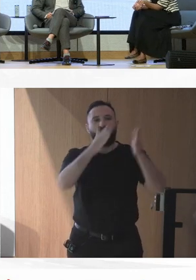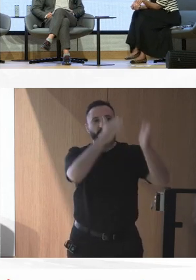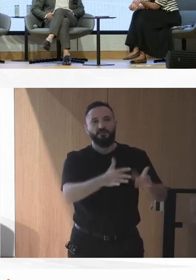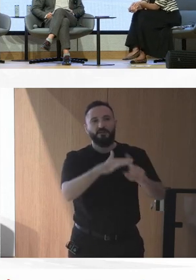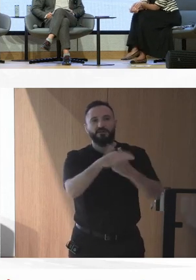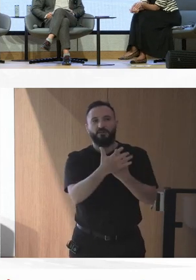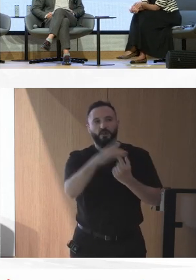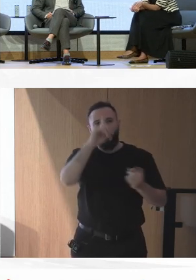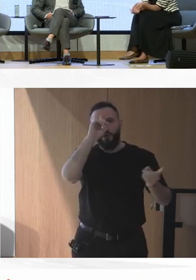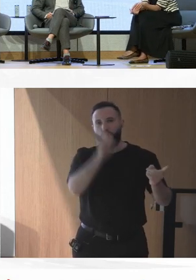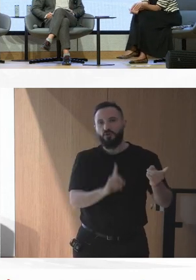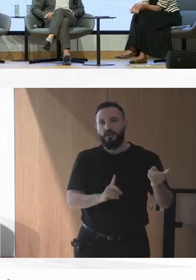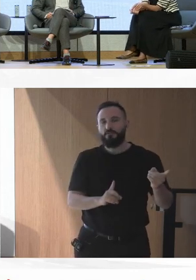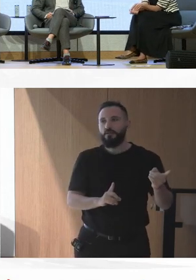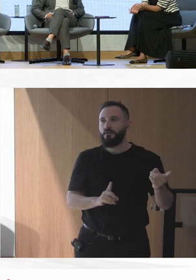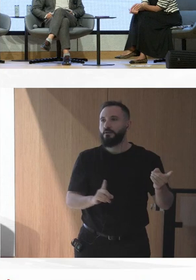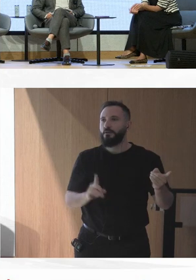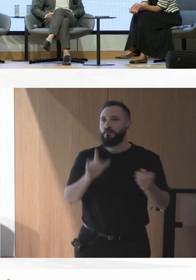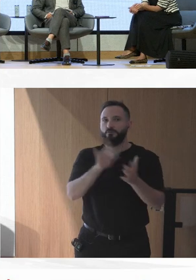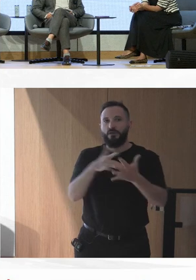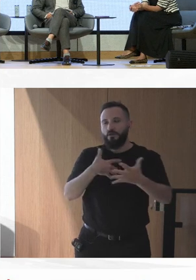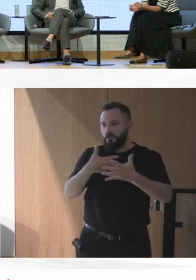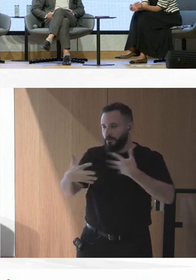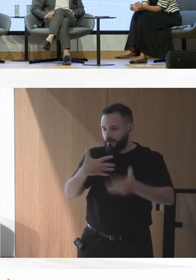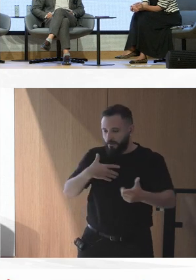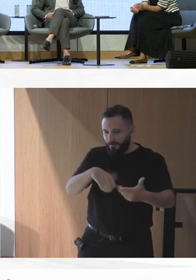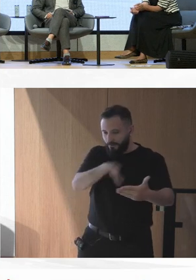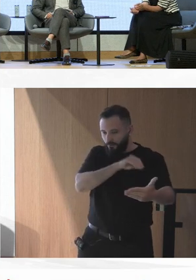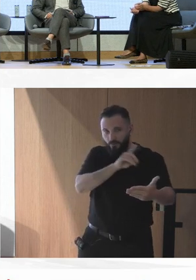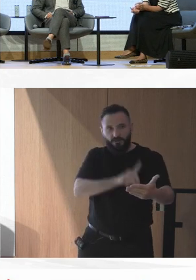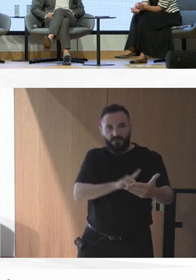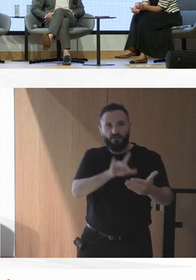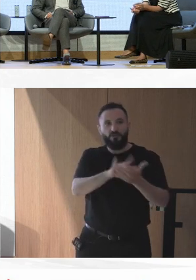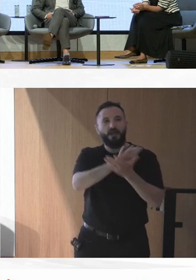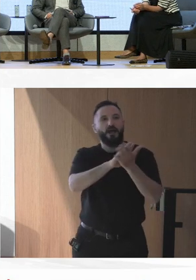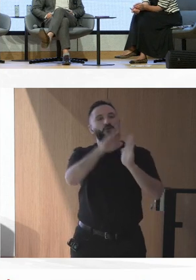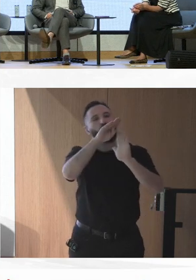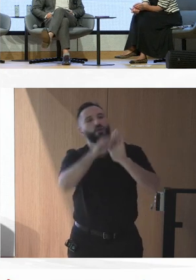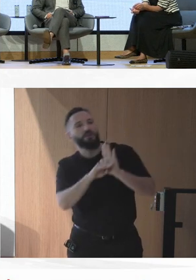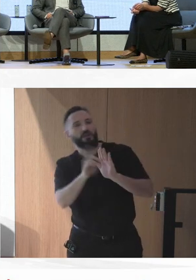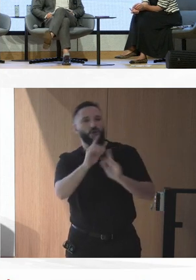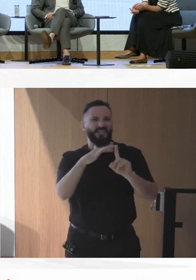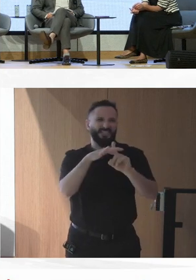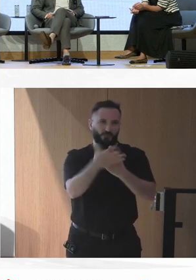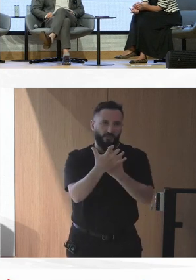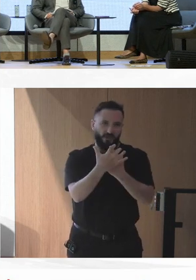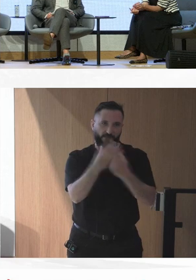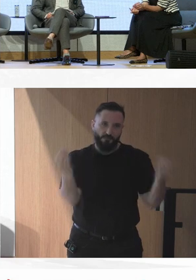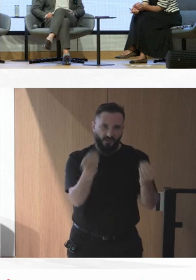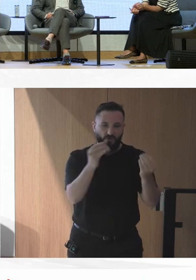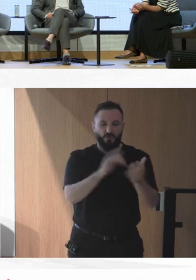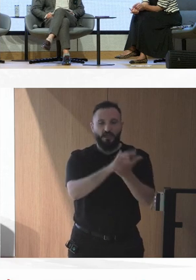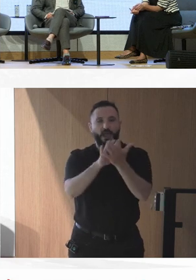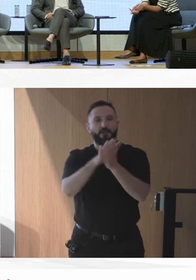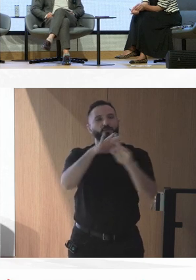puede comprender, ¿no? La ilicitud del hecho. Yo creo que no hay que hablar de condiciones, sino de situaciones. Es verdad que a la hora de definir la situación de una